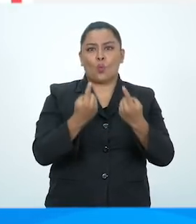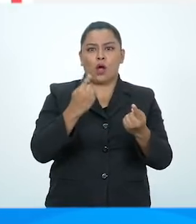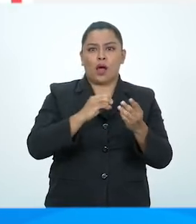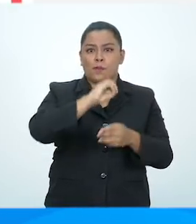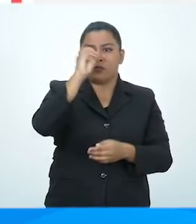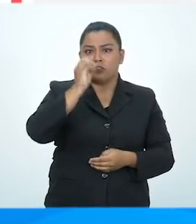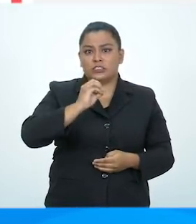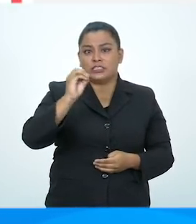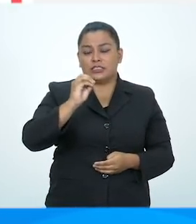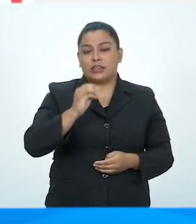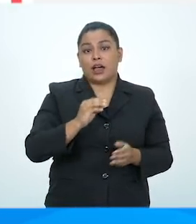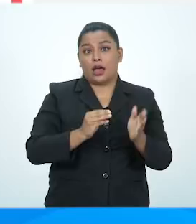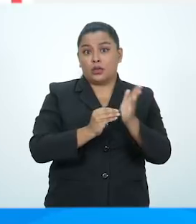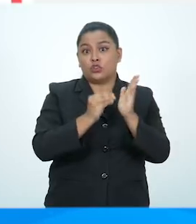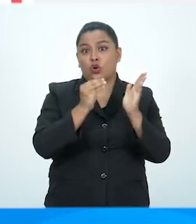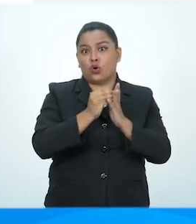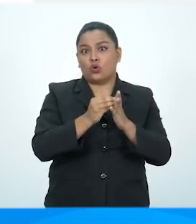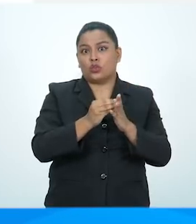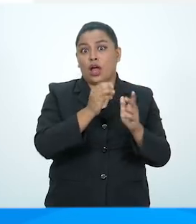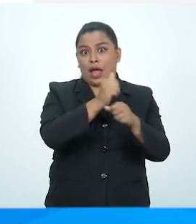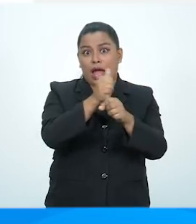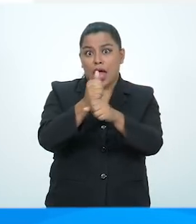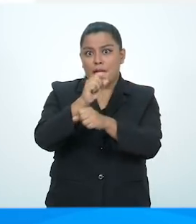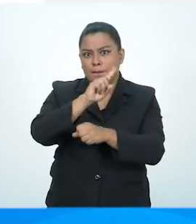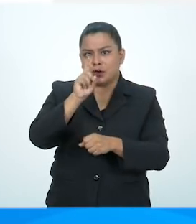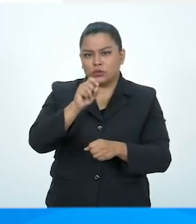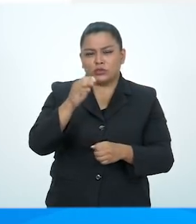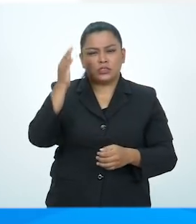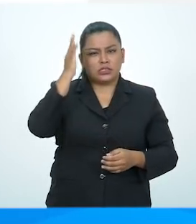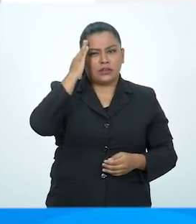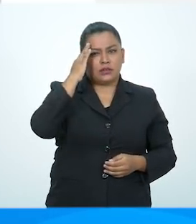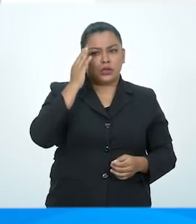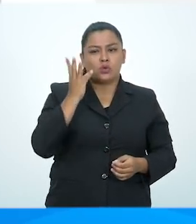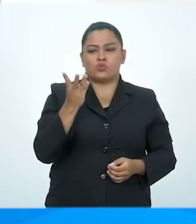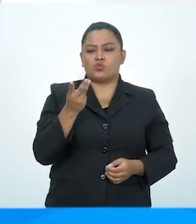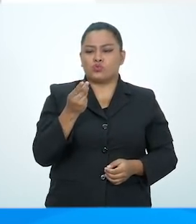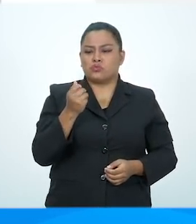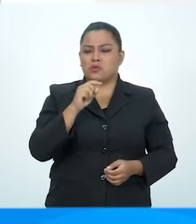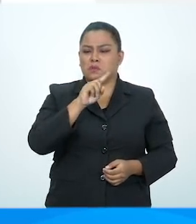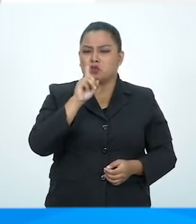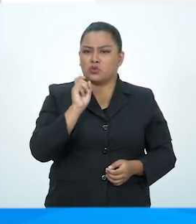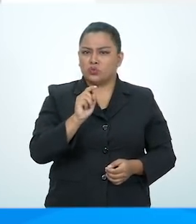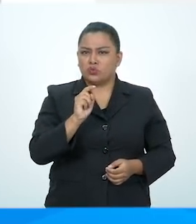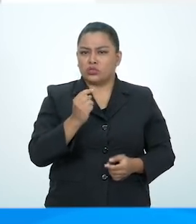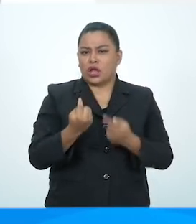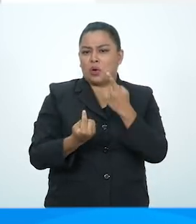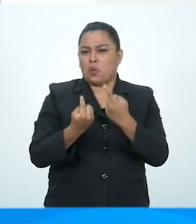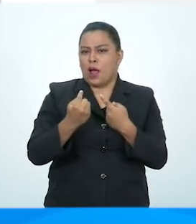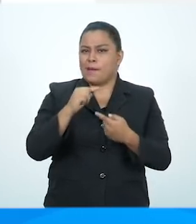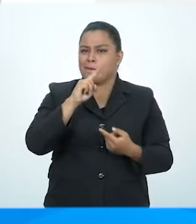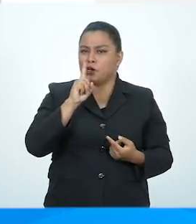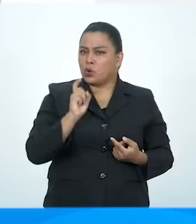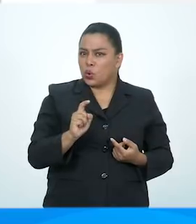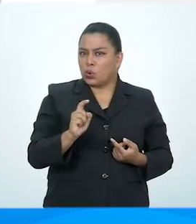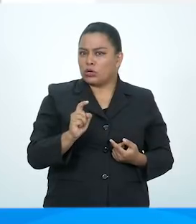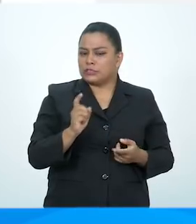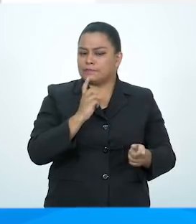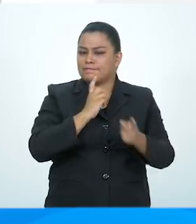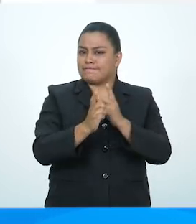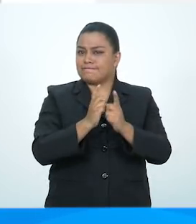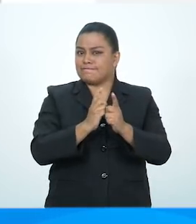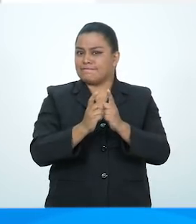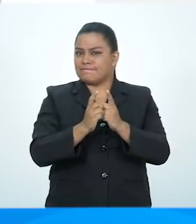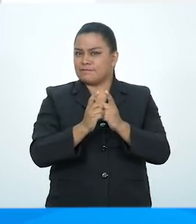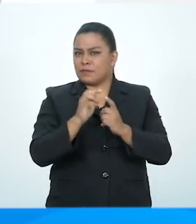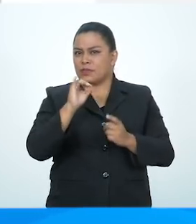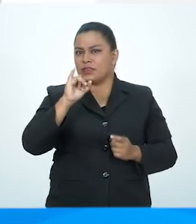puntajes. En este cuadro podrá verificar el número de ítem, tipo de ítem, la